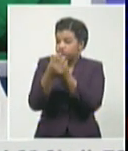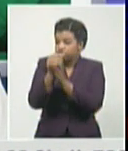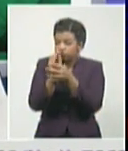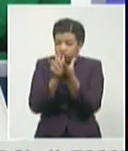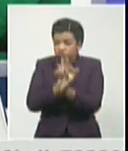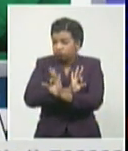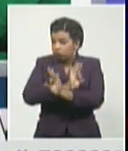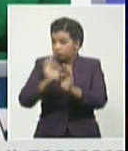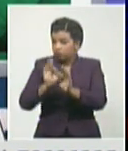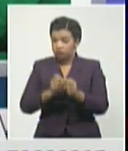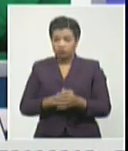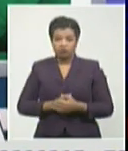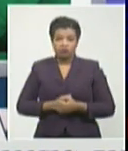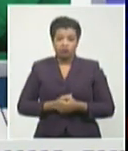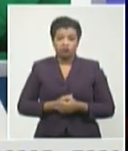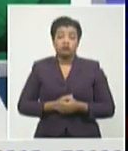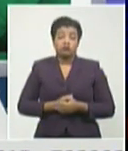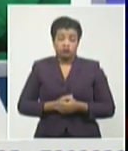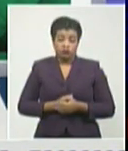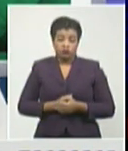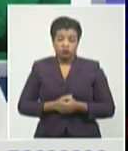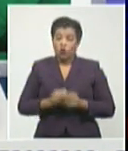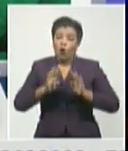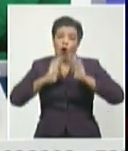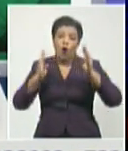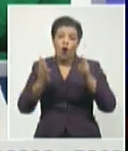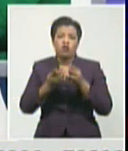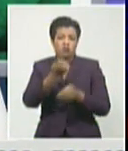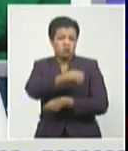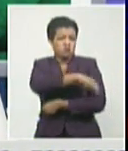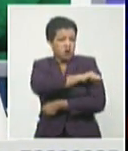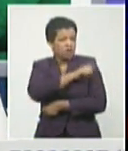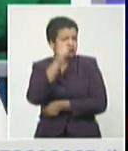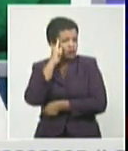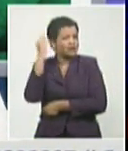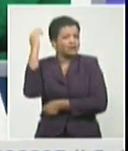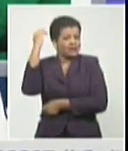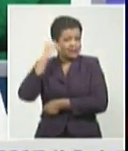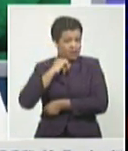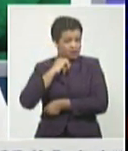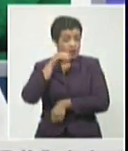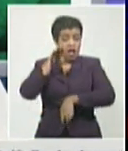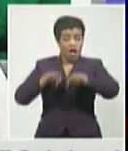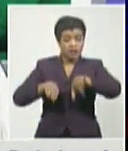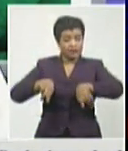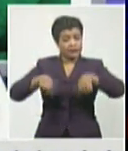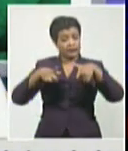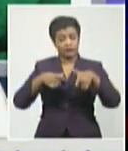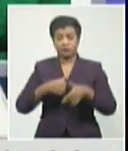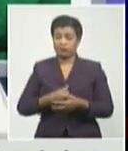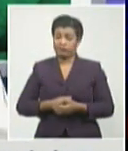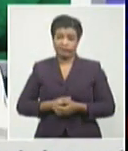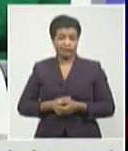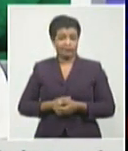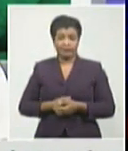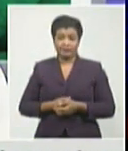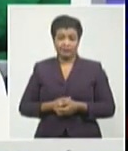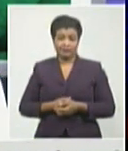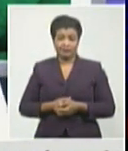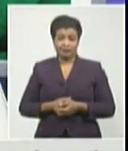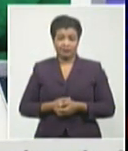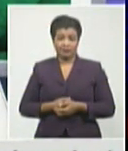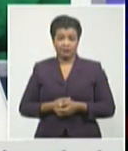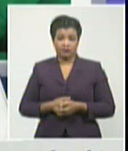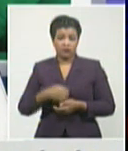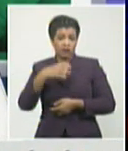eso son todas estas cosas que la población conoce y que a veces no cumplen en el que no la tenemos nueva telefónica se